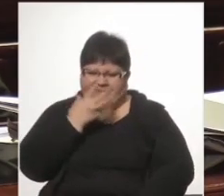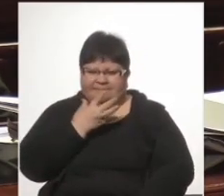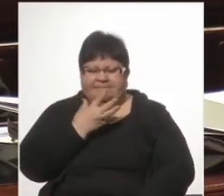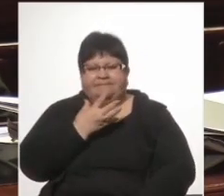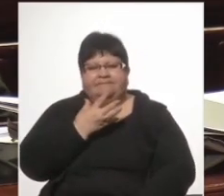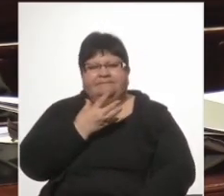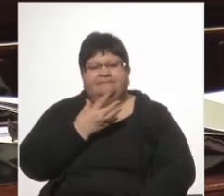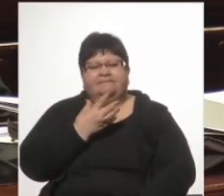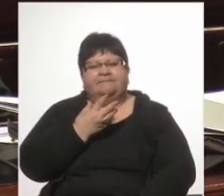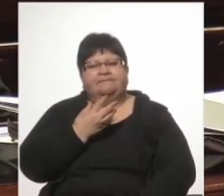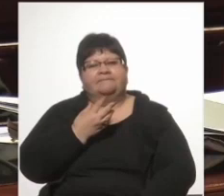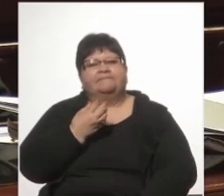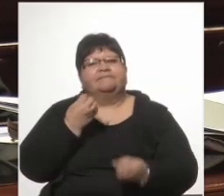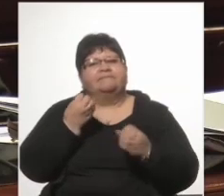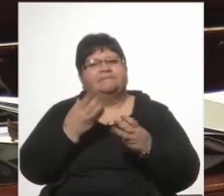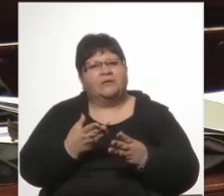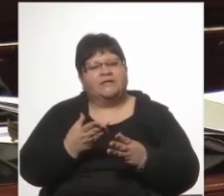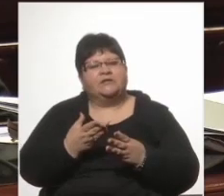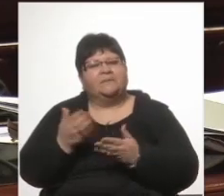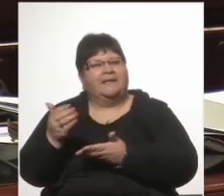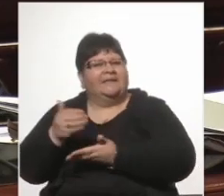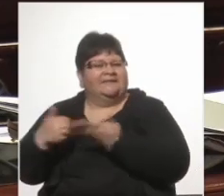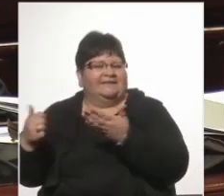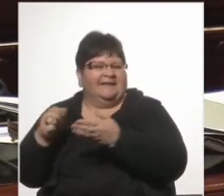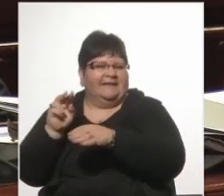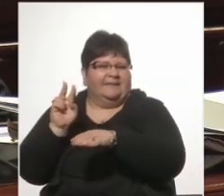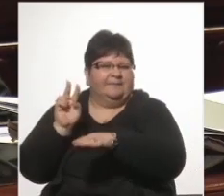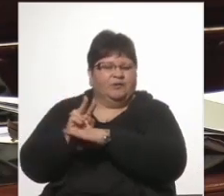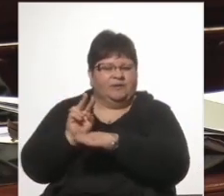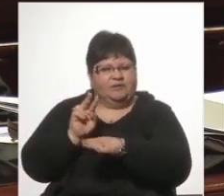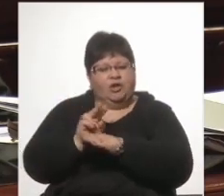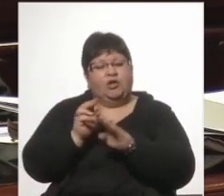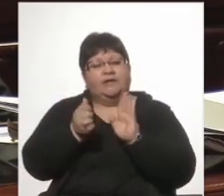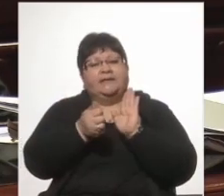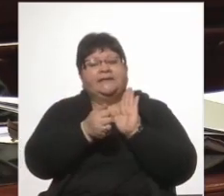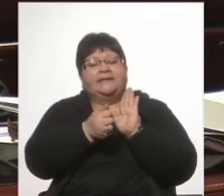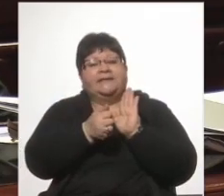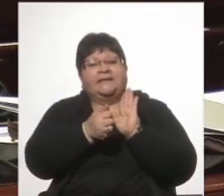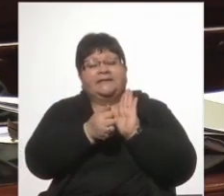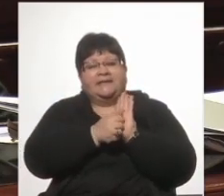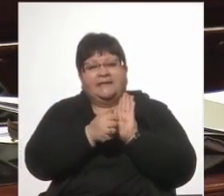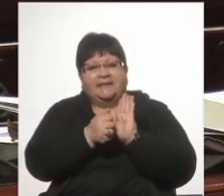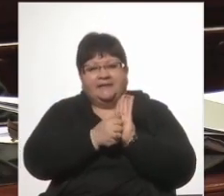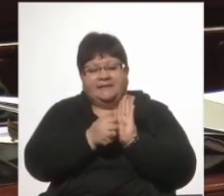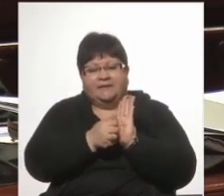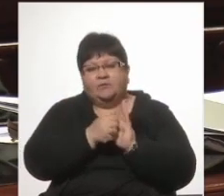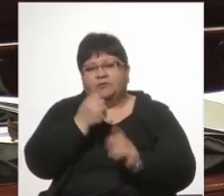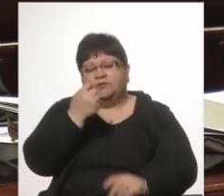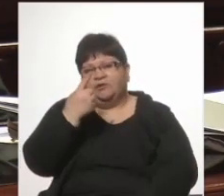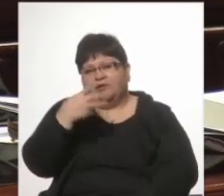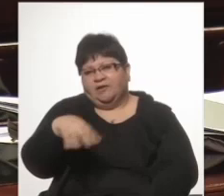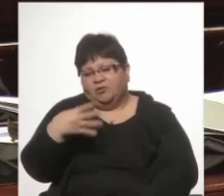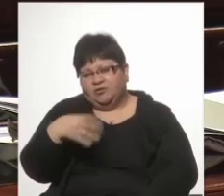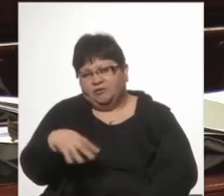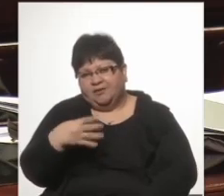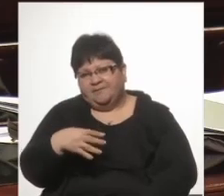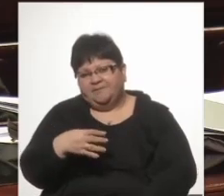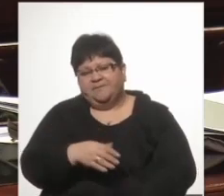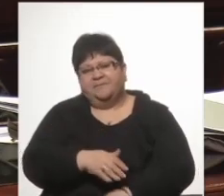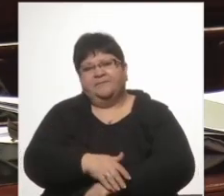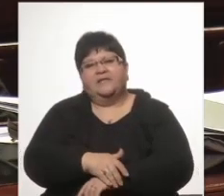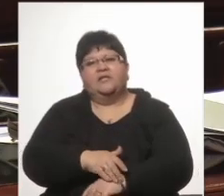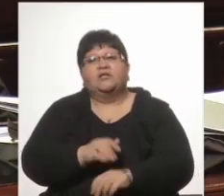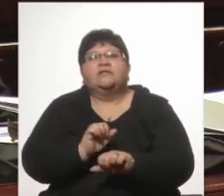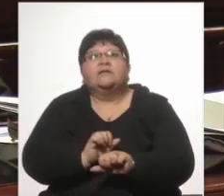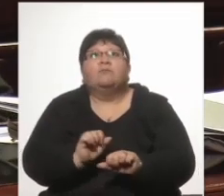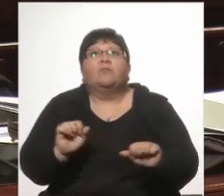para procederse al desafuero del legislador en los casos previstos en el artículo 114 de la Constitución Nacional, los actos